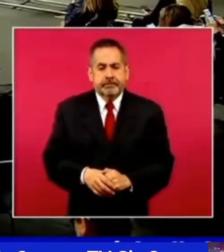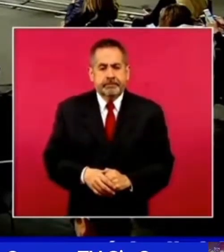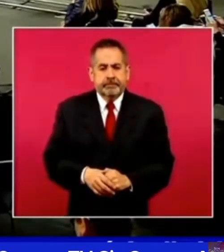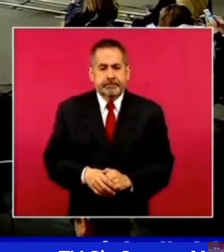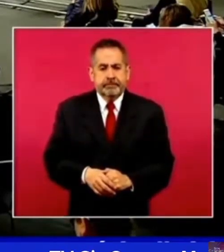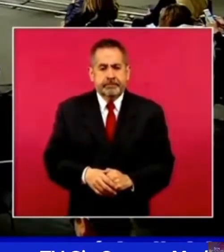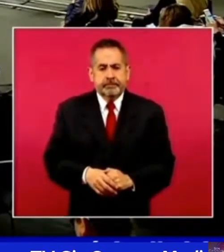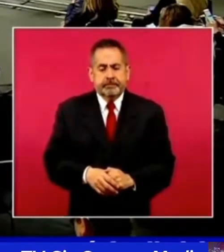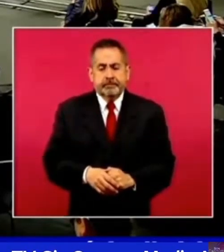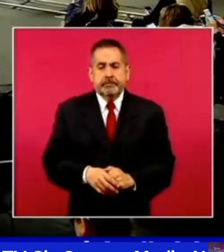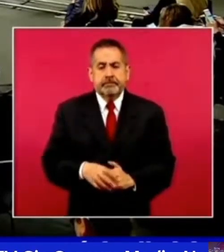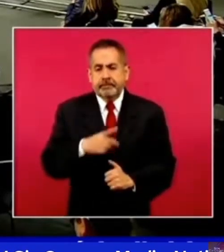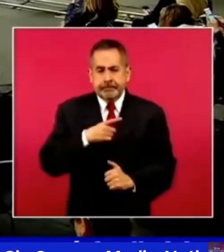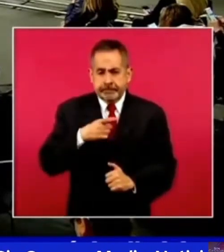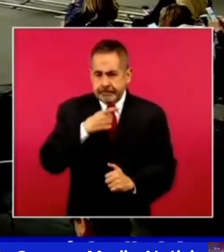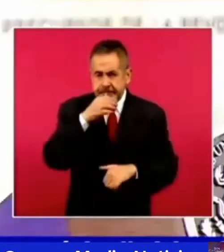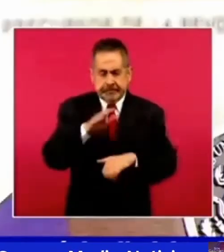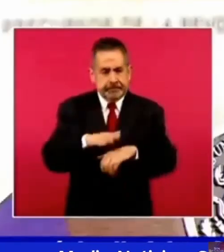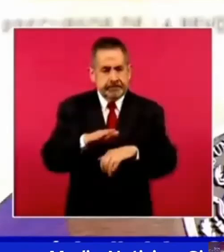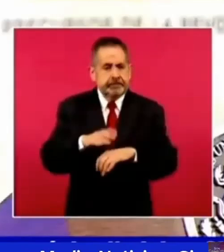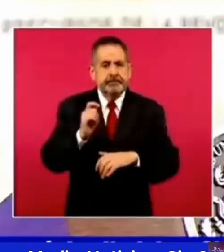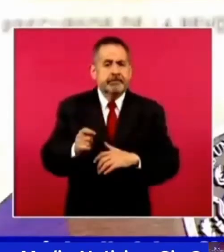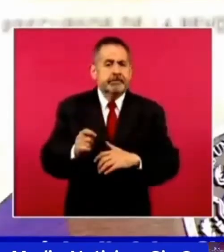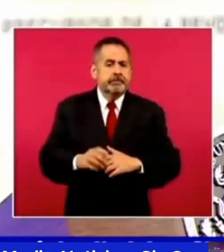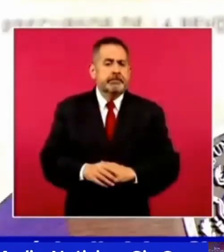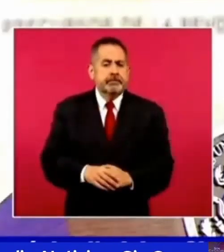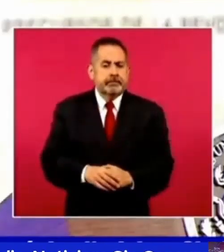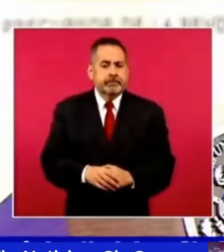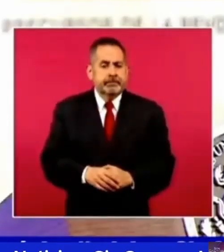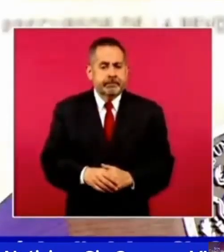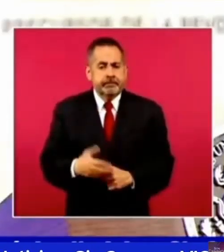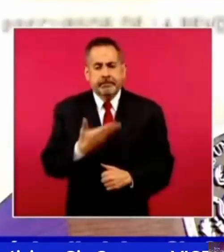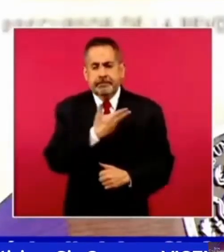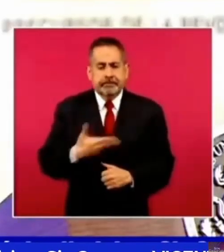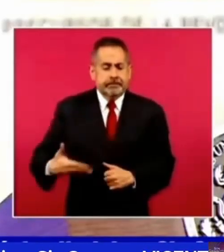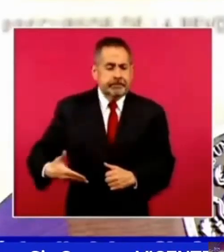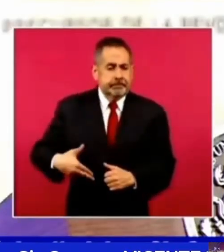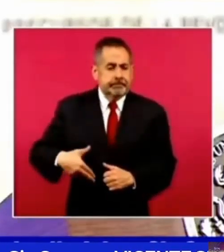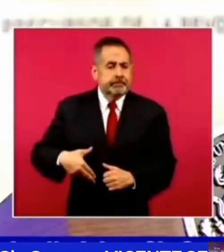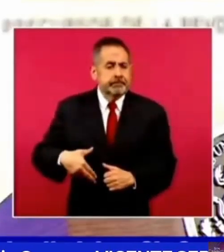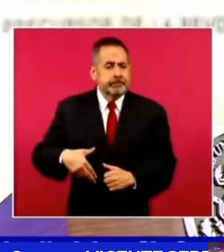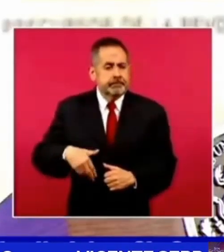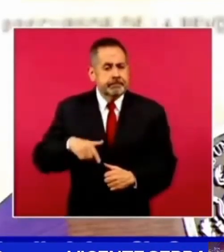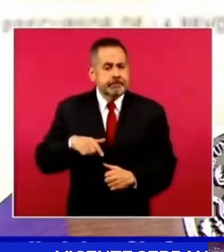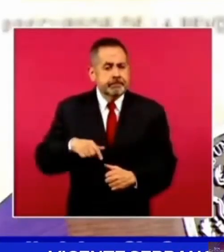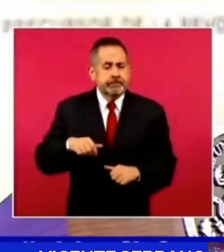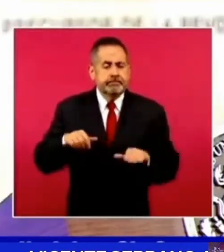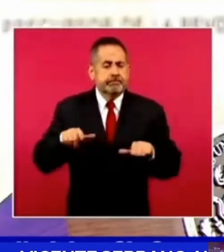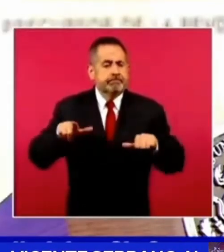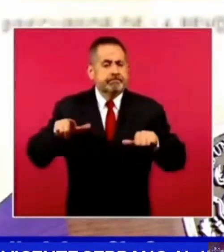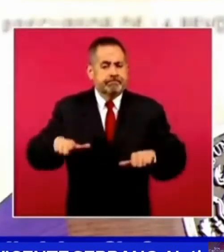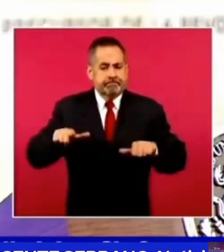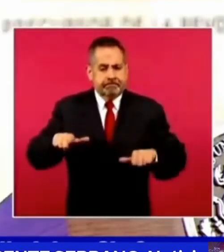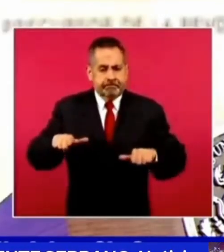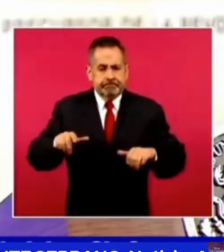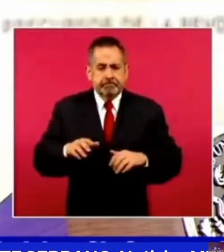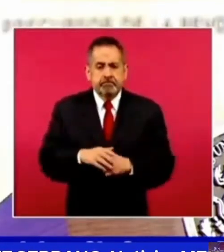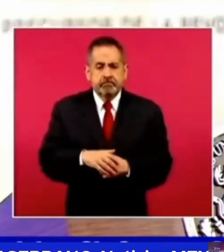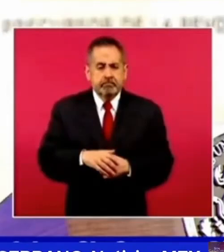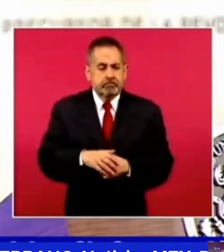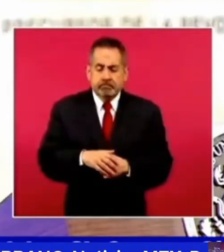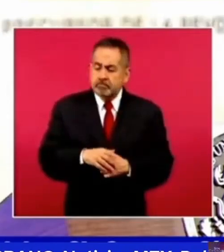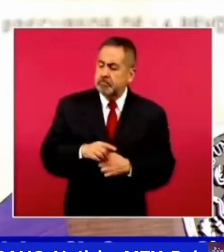se tiene que tomar en cuenta que el presidente Lincoln nunca reconoció